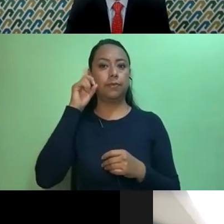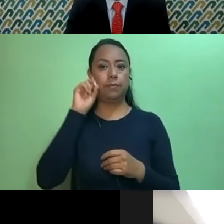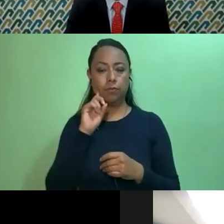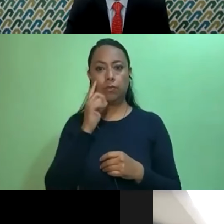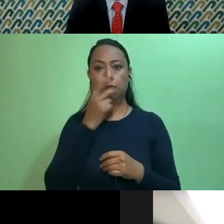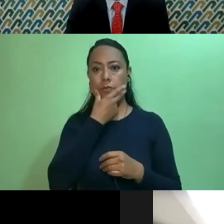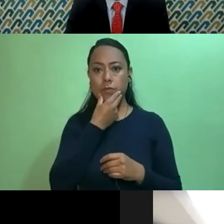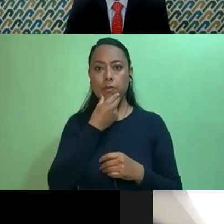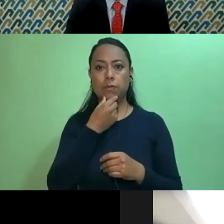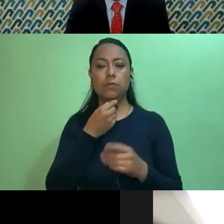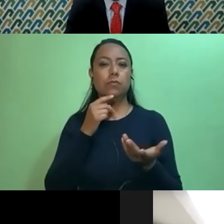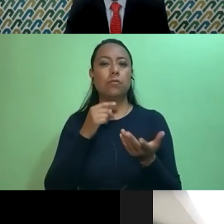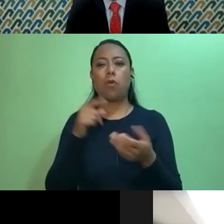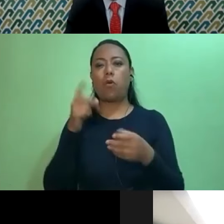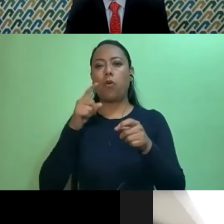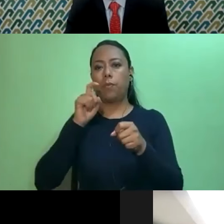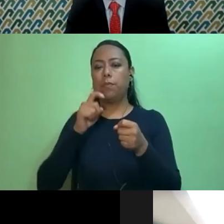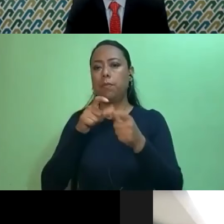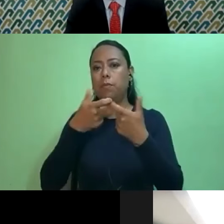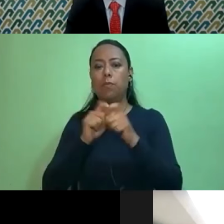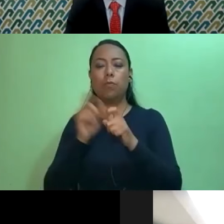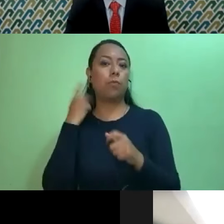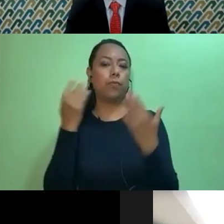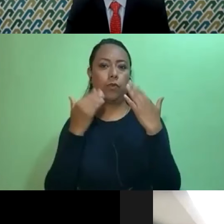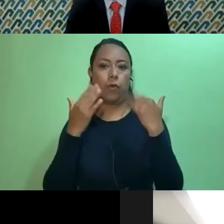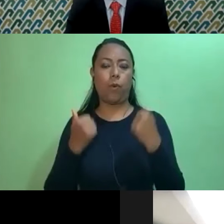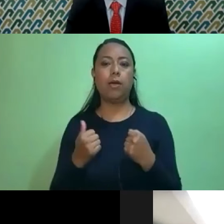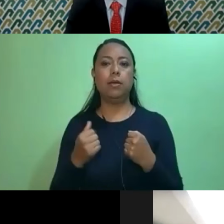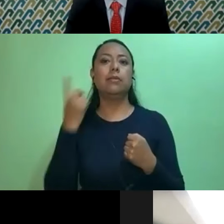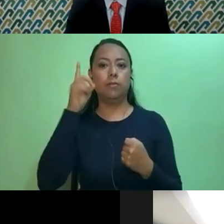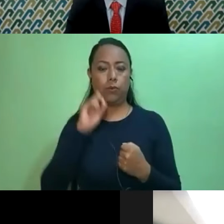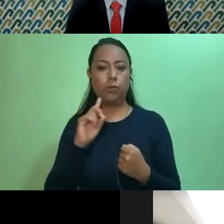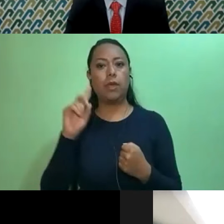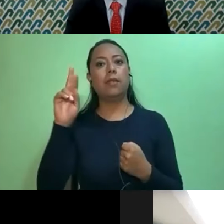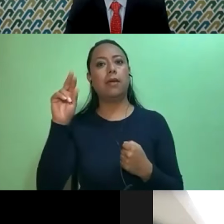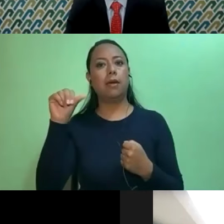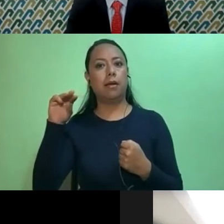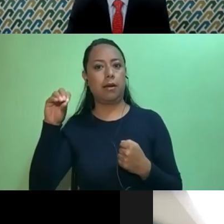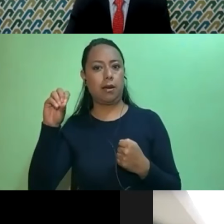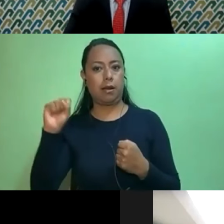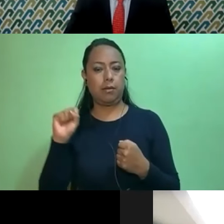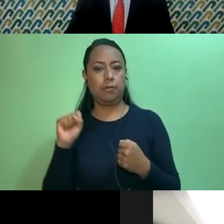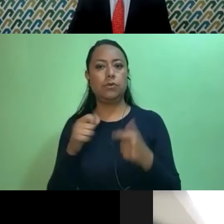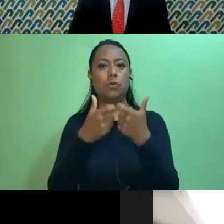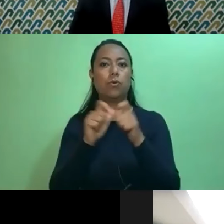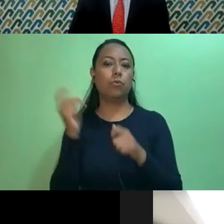partido, la diputada Teresa Ramos Arriola. Por la Asociación Parlamentaria